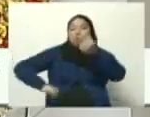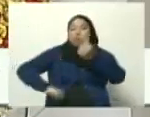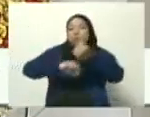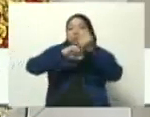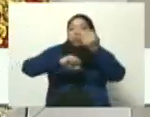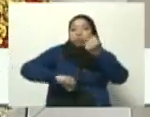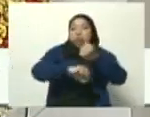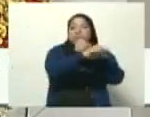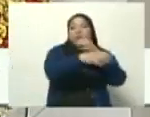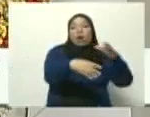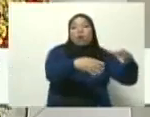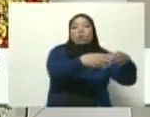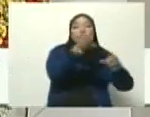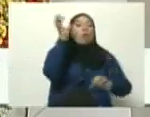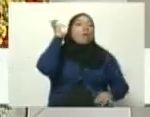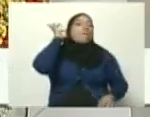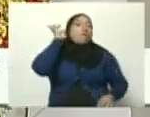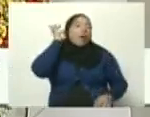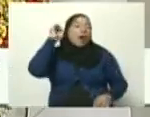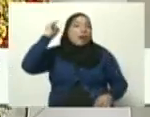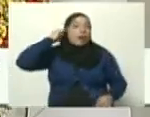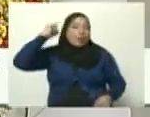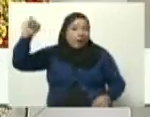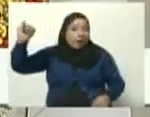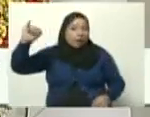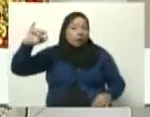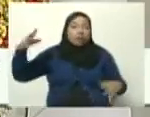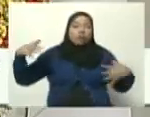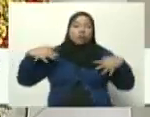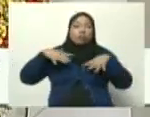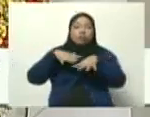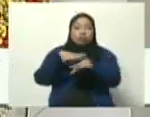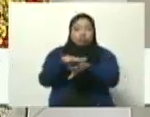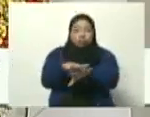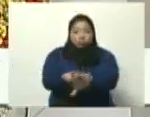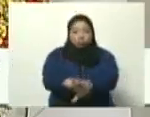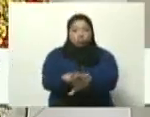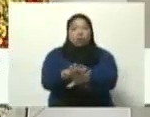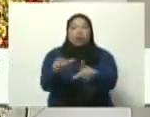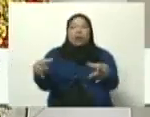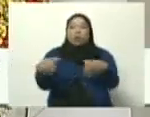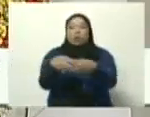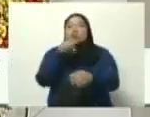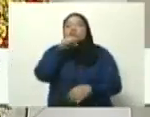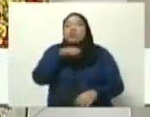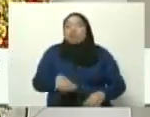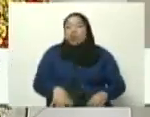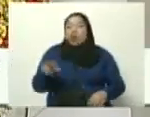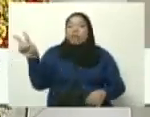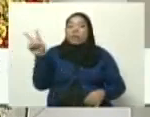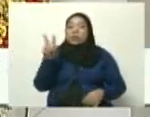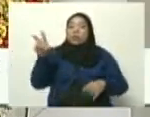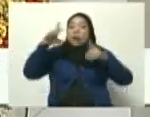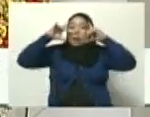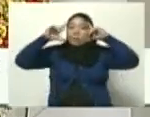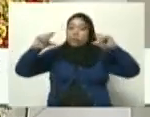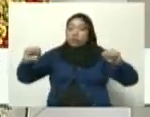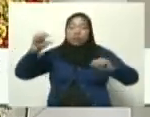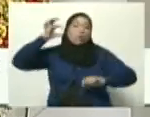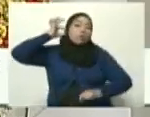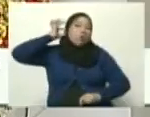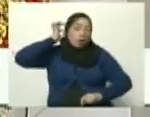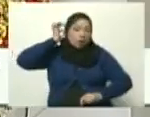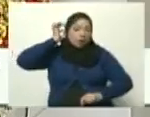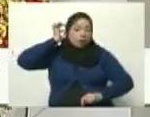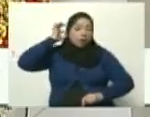un conjunto de mujeres historiadoras que se han organizado en una red, la Red de Historiadoras Venezolanas, que también, como tú mencionaste,